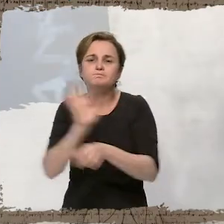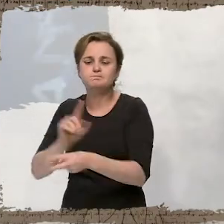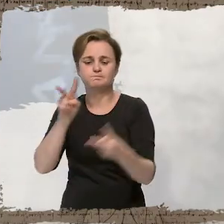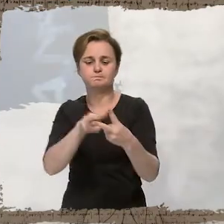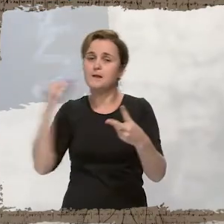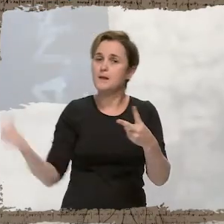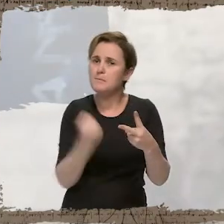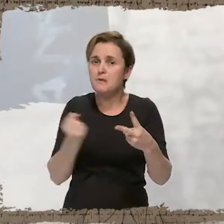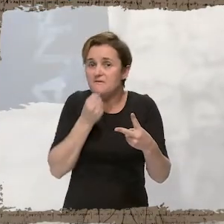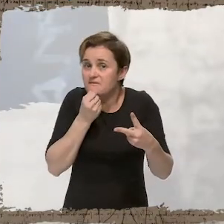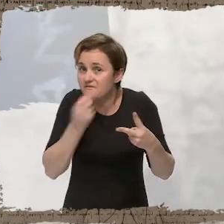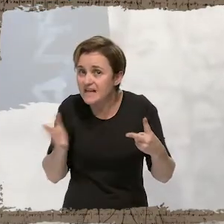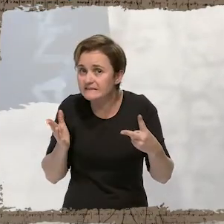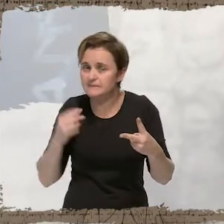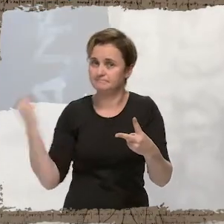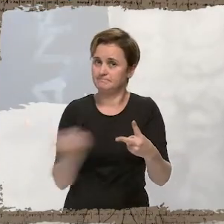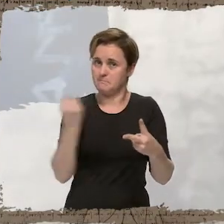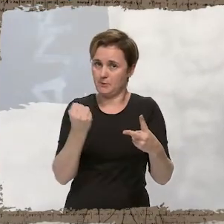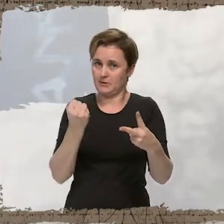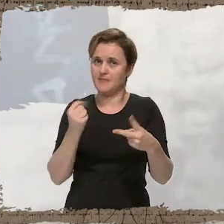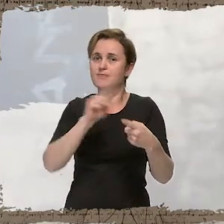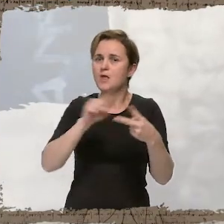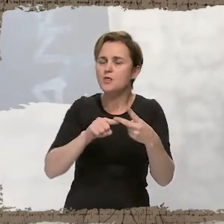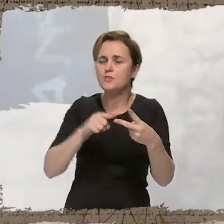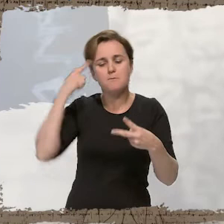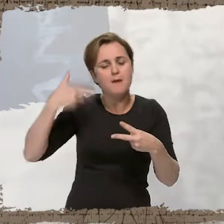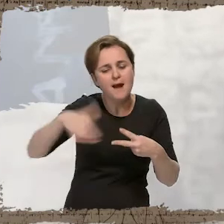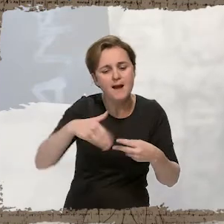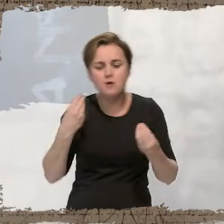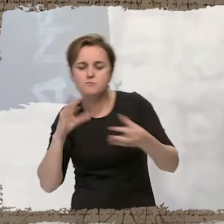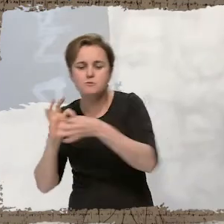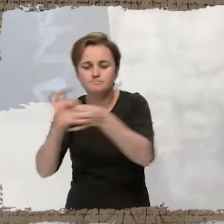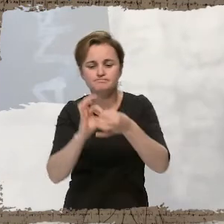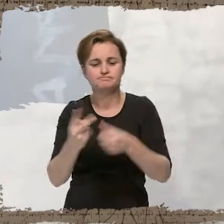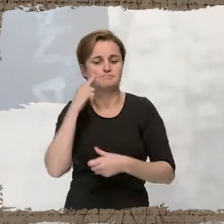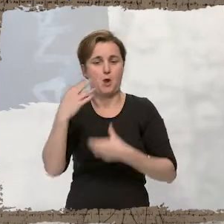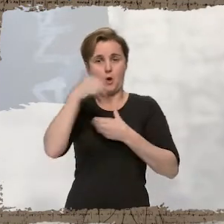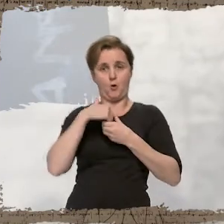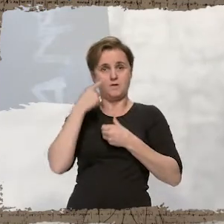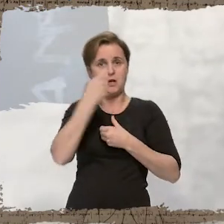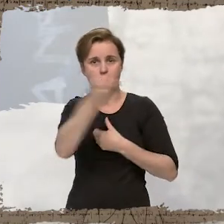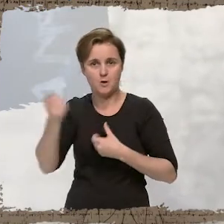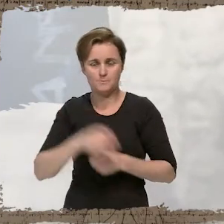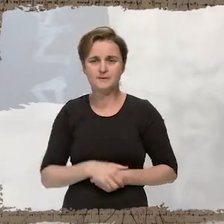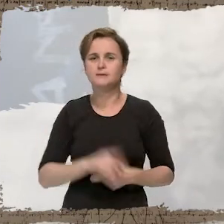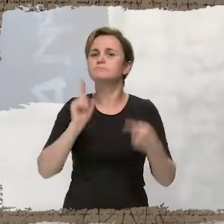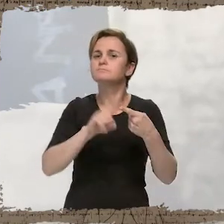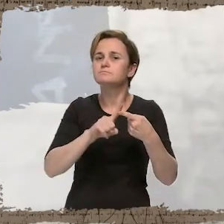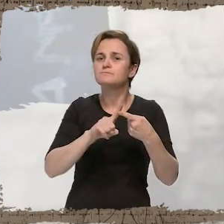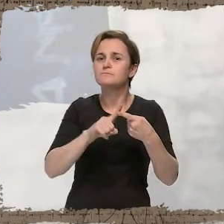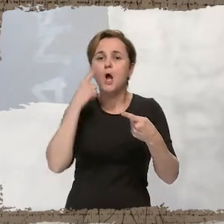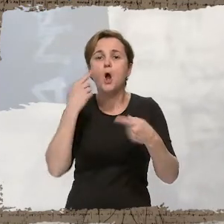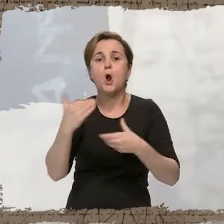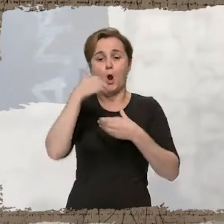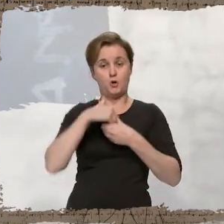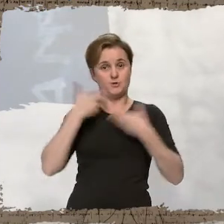dos herramientas muy simples pero muy poderosas al momento de comunicarnos con nosotros y con los demás ellas son